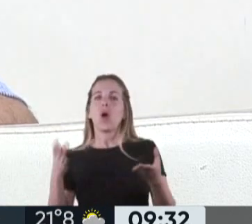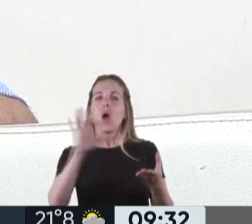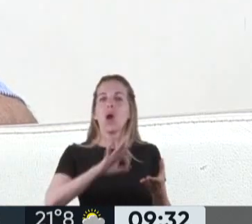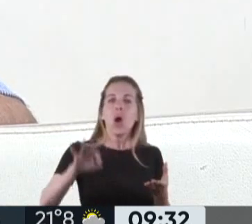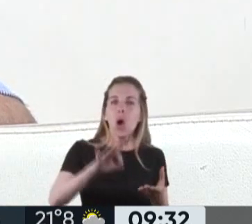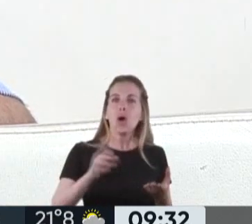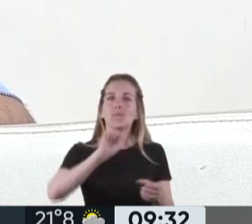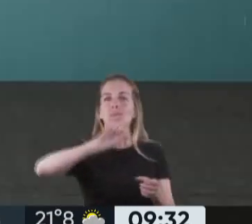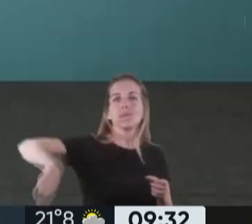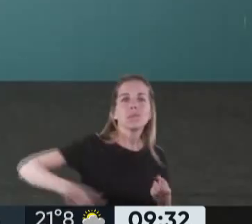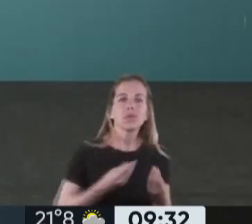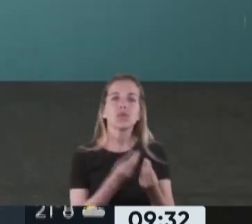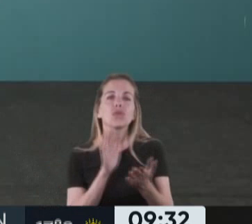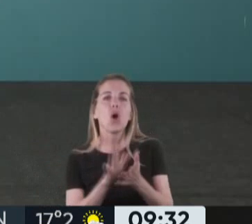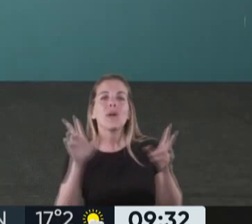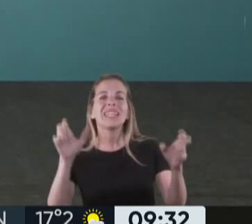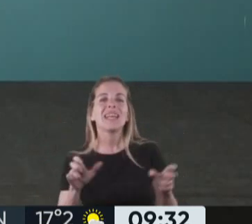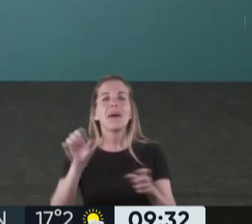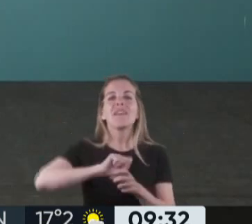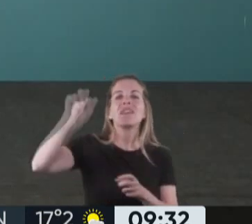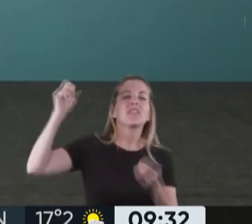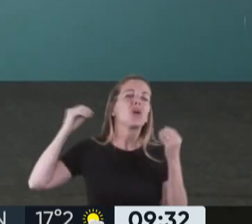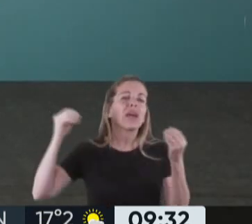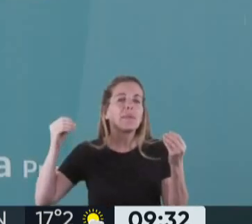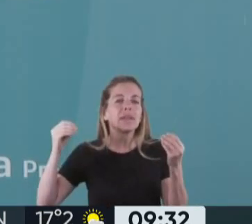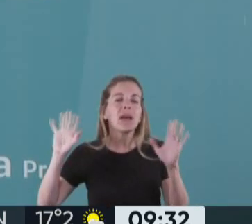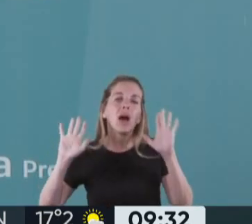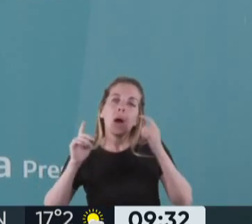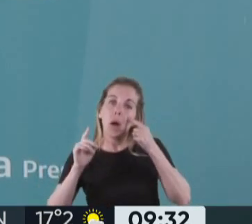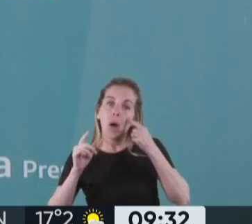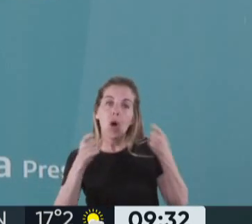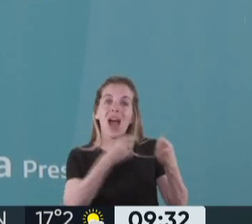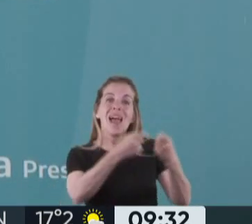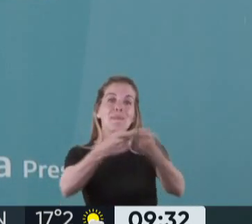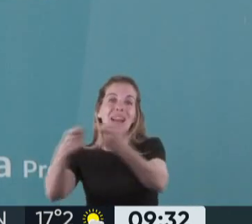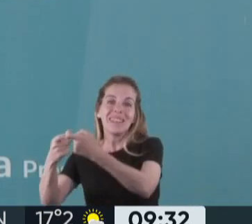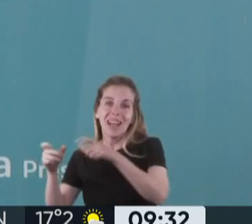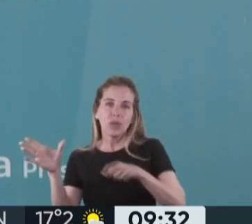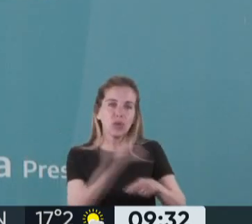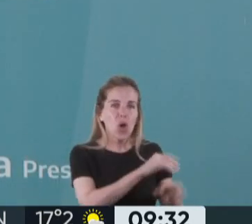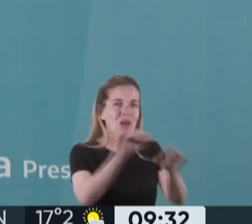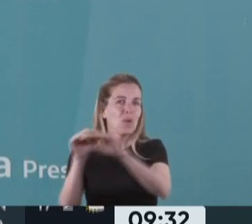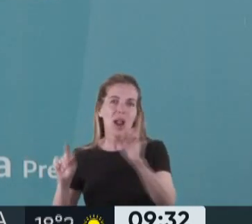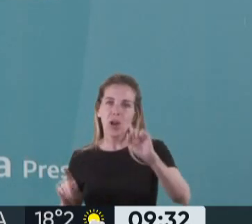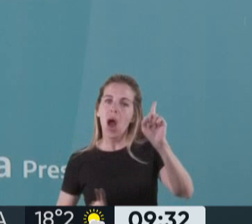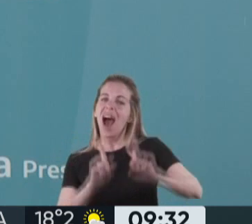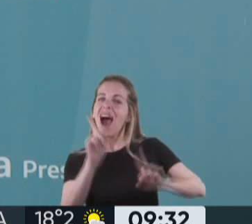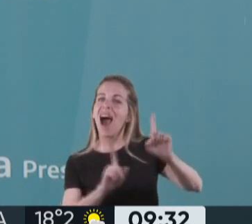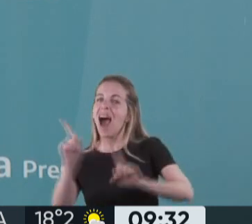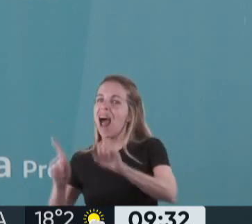la pelea por la inflación? Lo que hay en algunos empresarios, y no en todos, y las generalizaciones siempre son injustas,